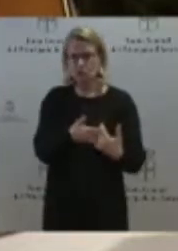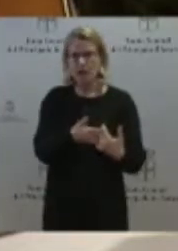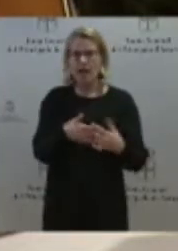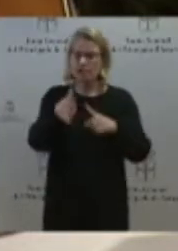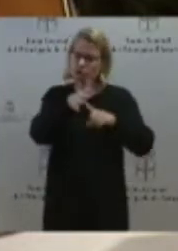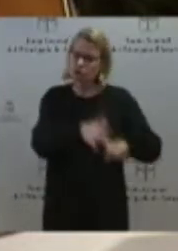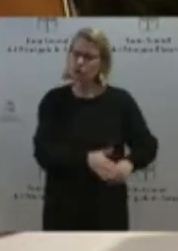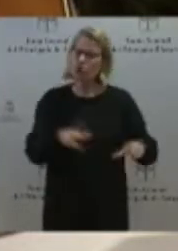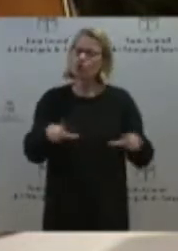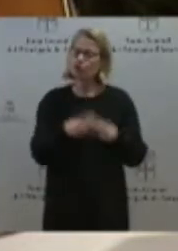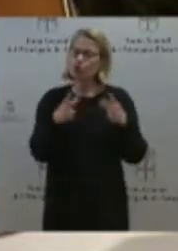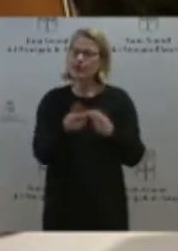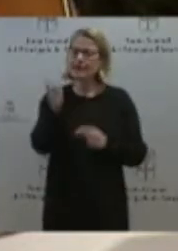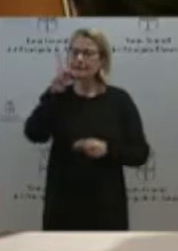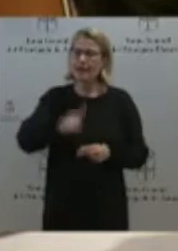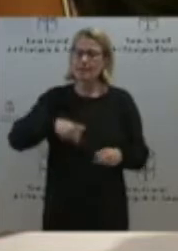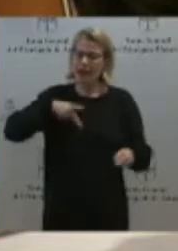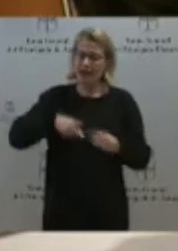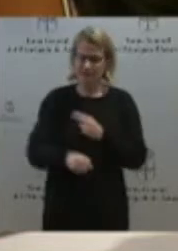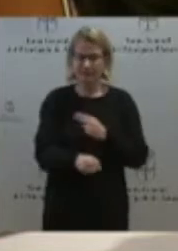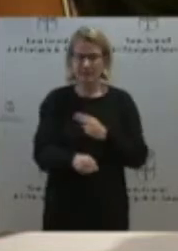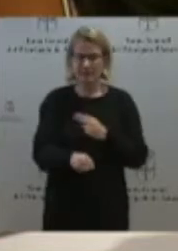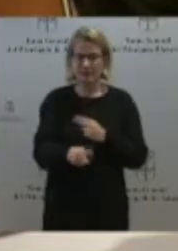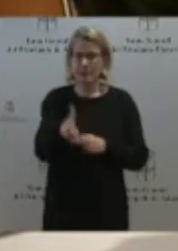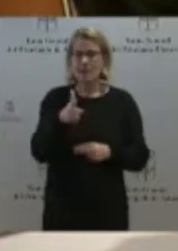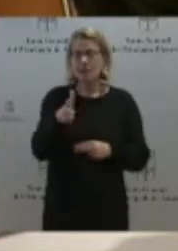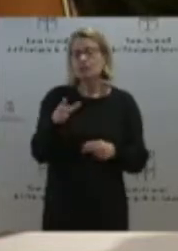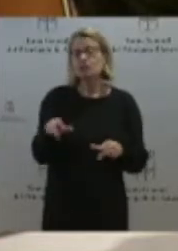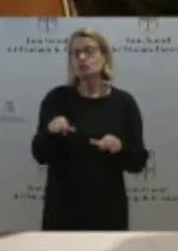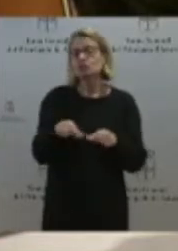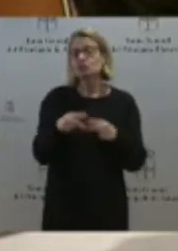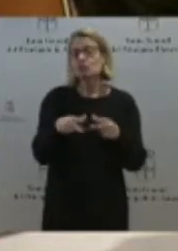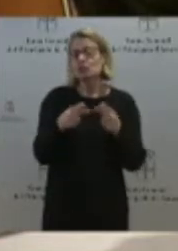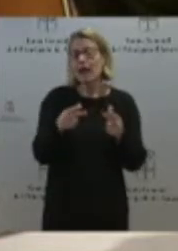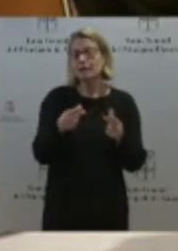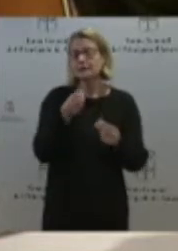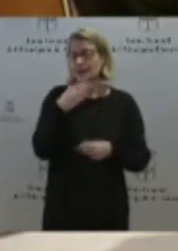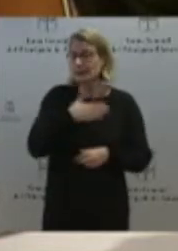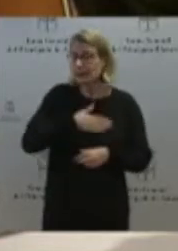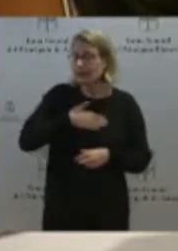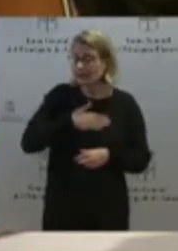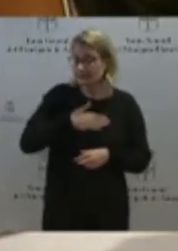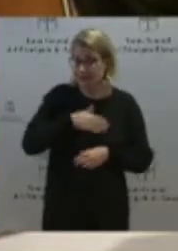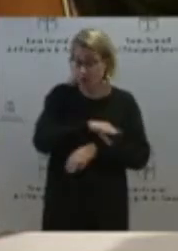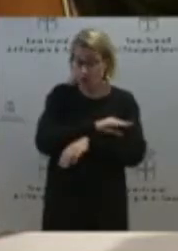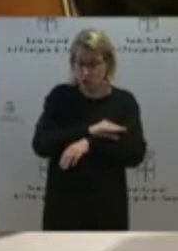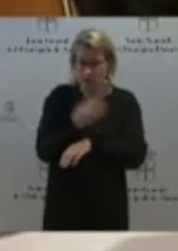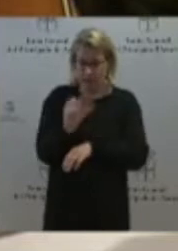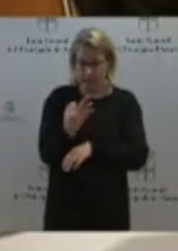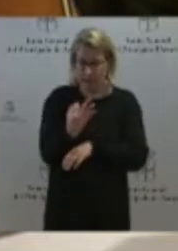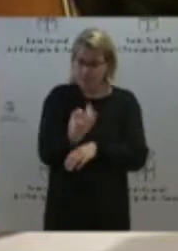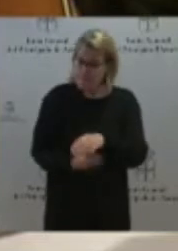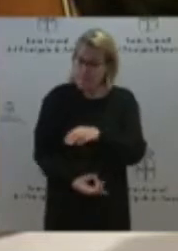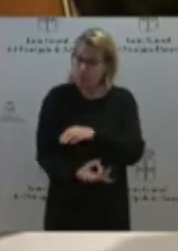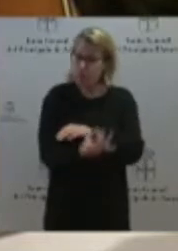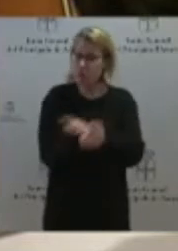de Derechos Sociales y Bienestar se generen las condiciones adecuadas para que ese diálogo social y político llegue a buen puerto en el